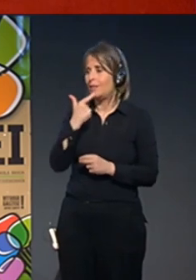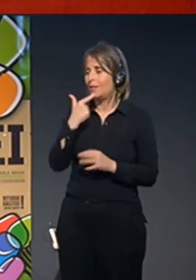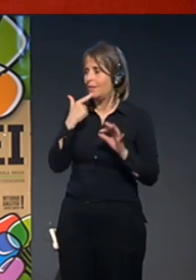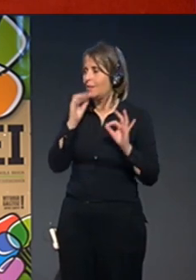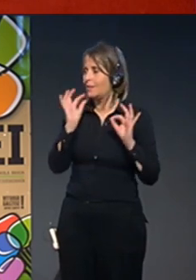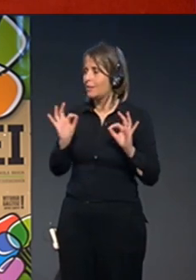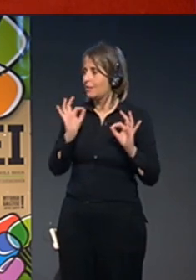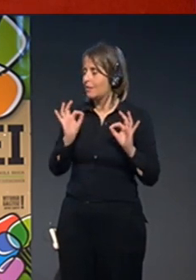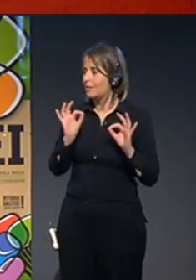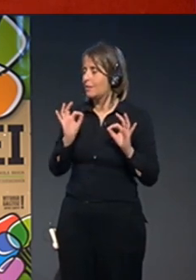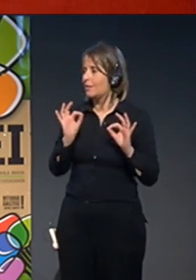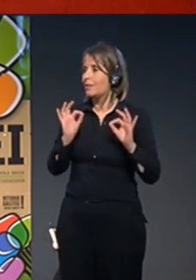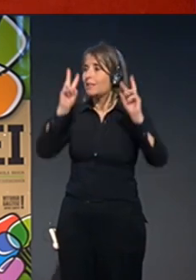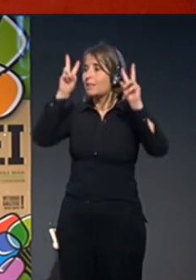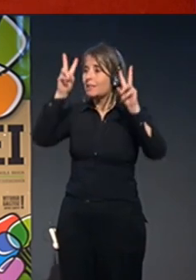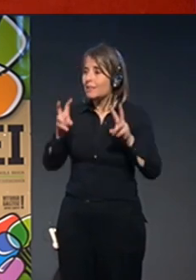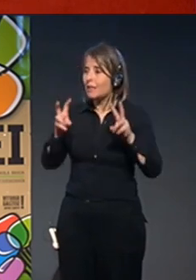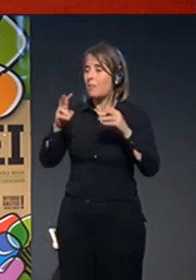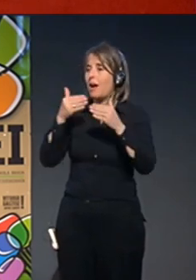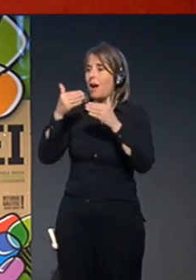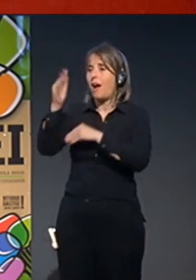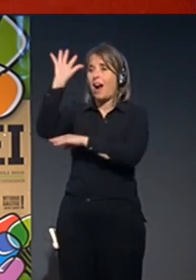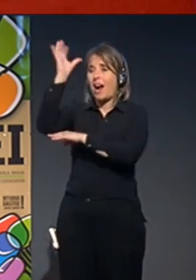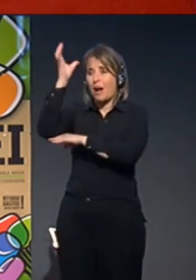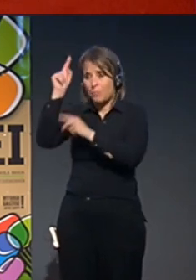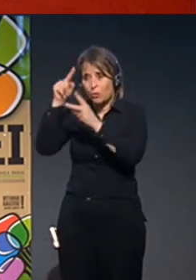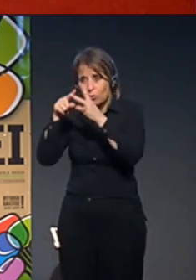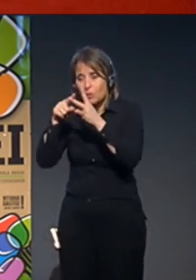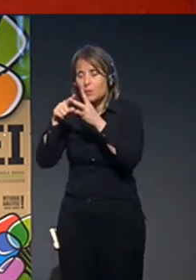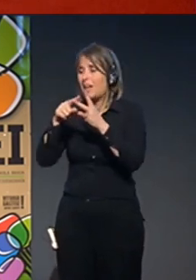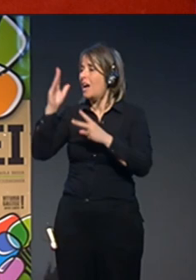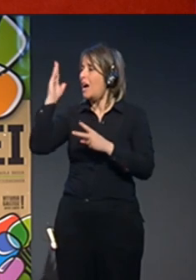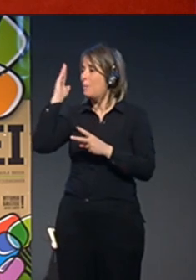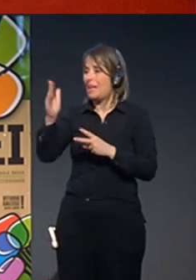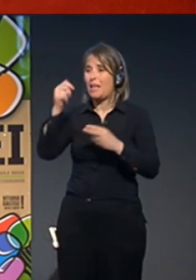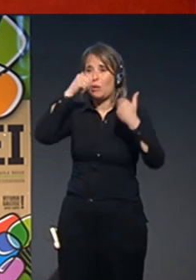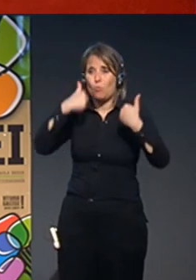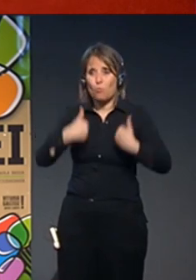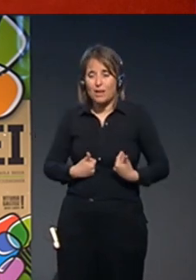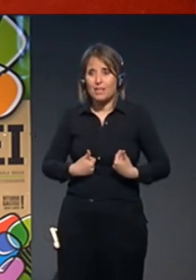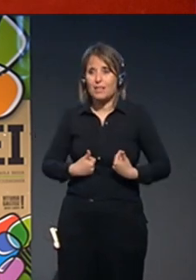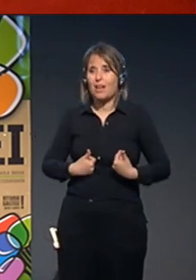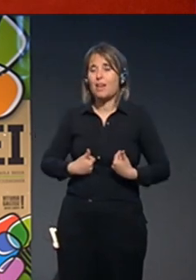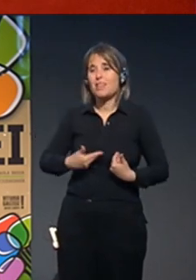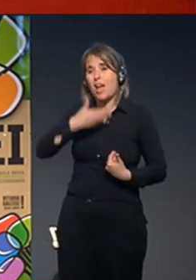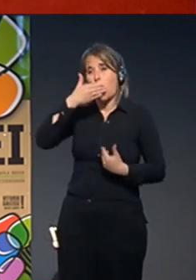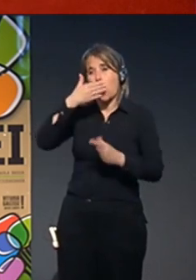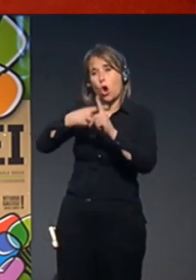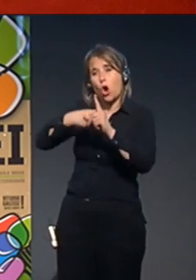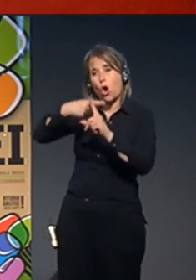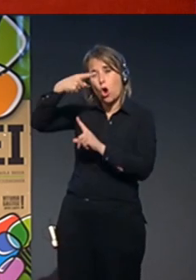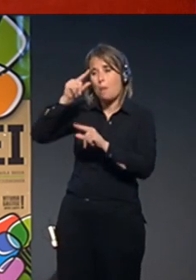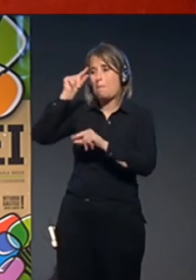que el tema del cambio climático la verdadera amenaza de la humanidad el calentamiento global las